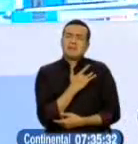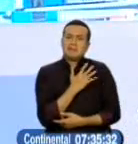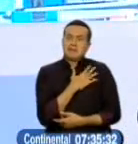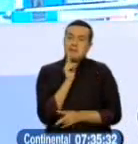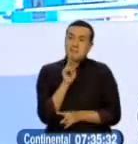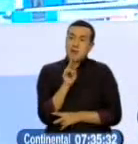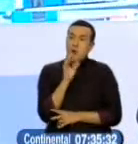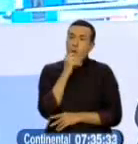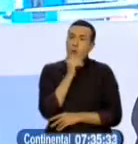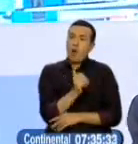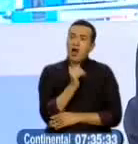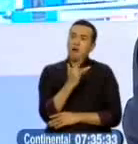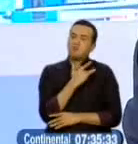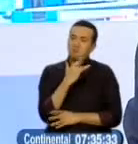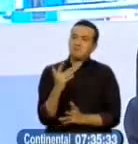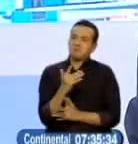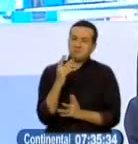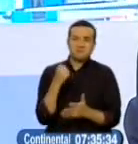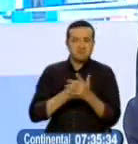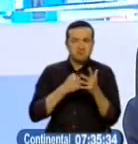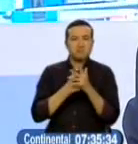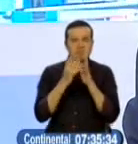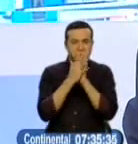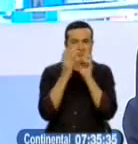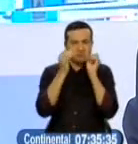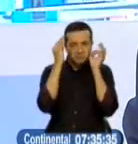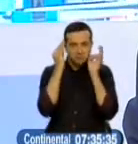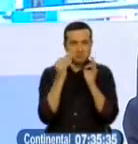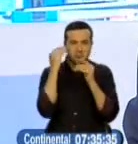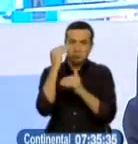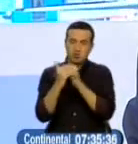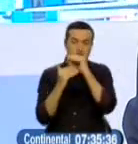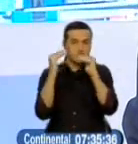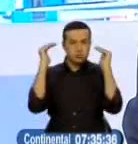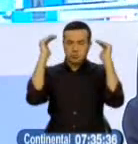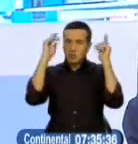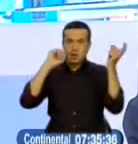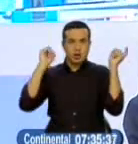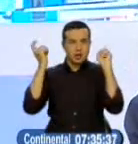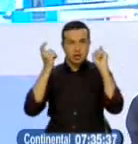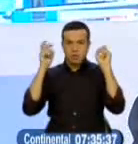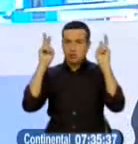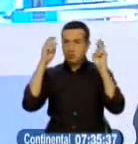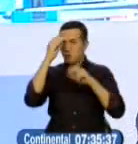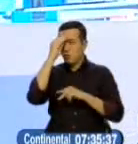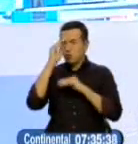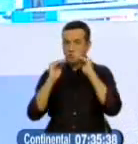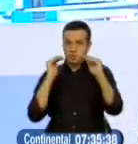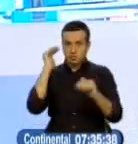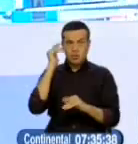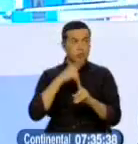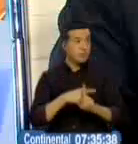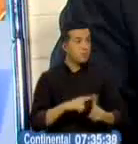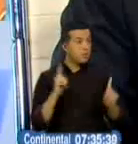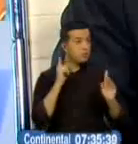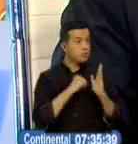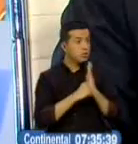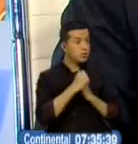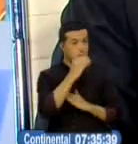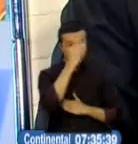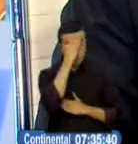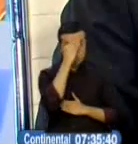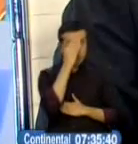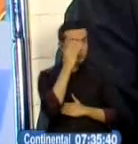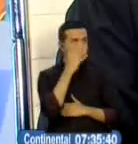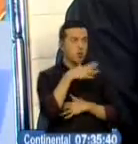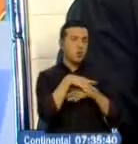ánimo para seguir adelante y entender que sí puede haber un proceso mayor de transformación en el sistema educativo. Sin embargo, el Ministerio de Educación es